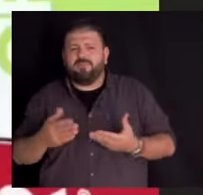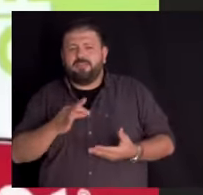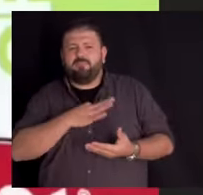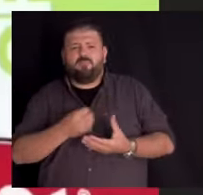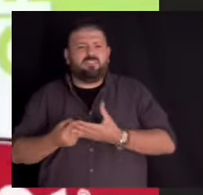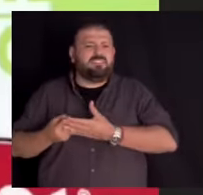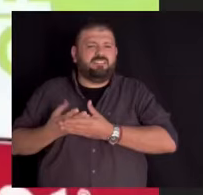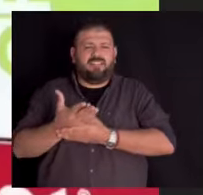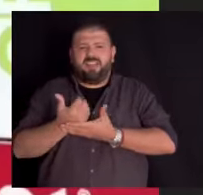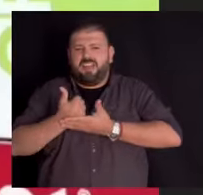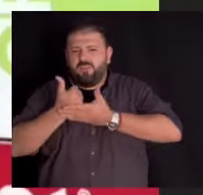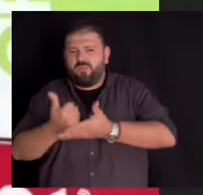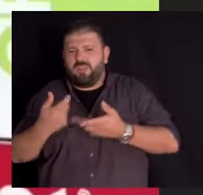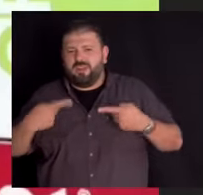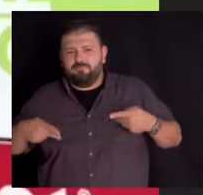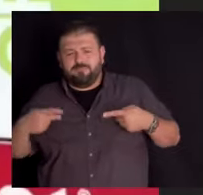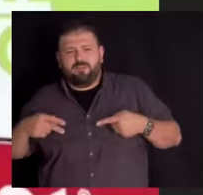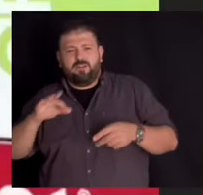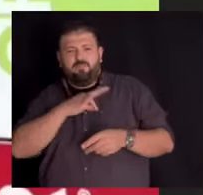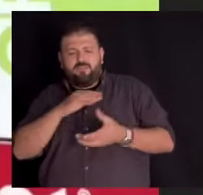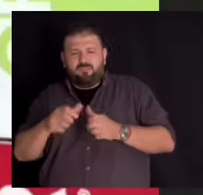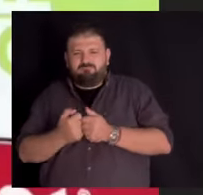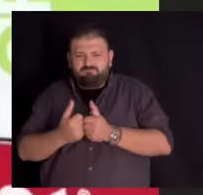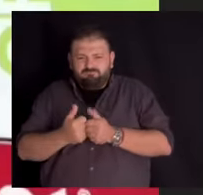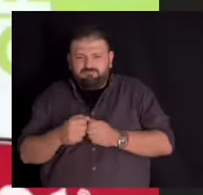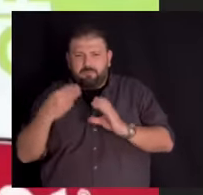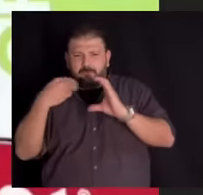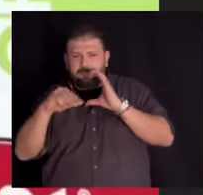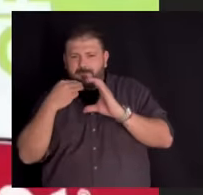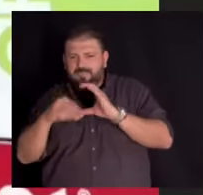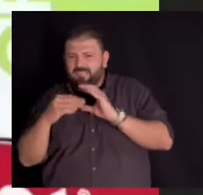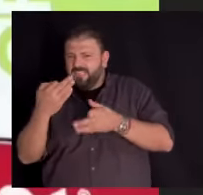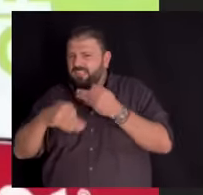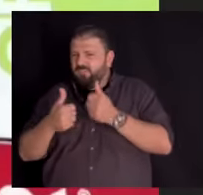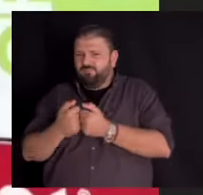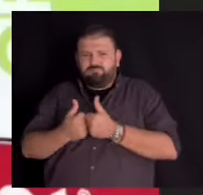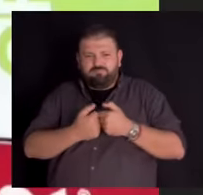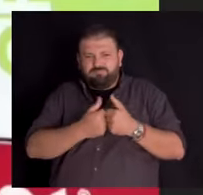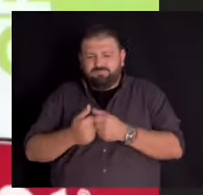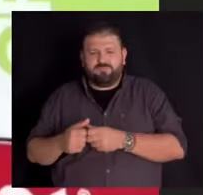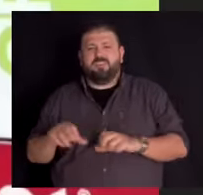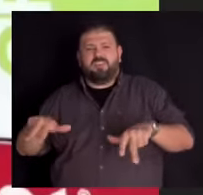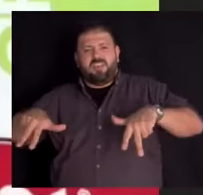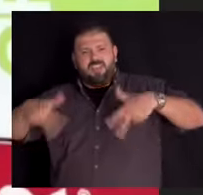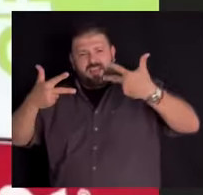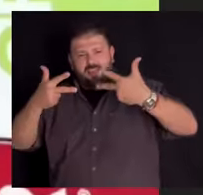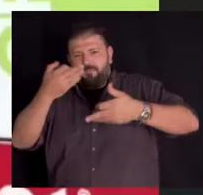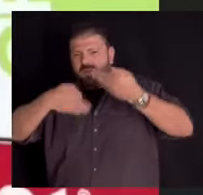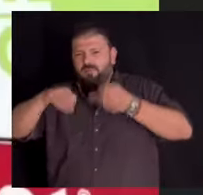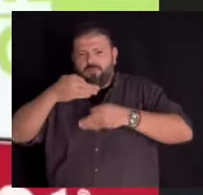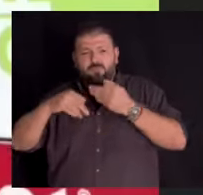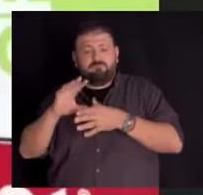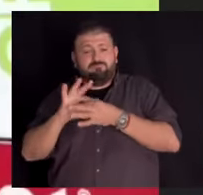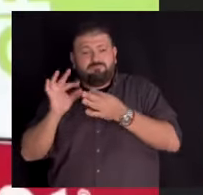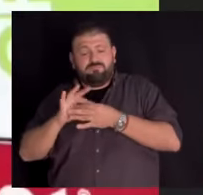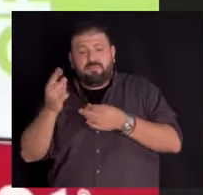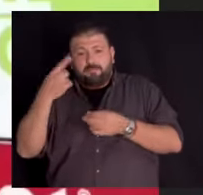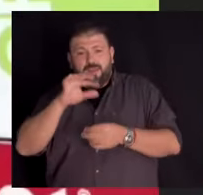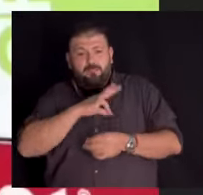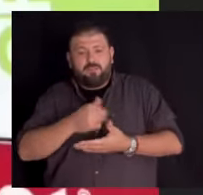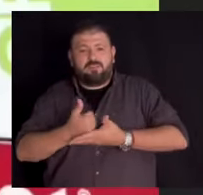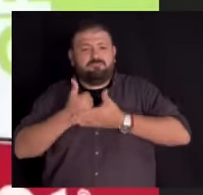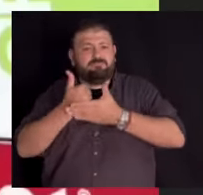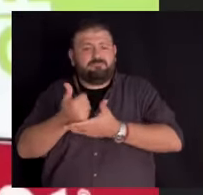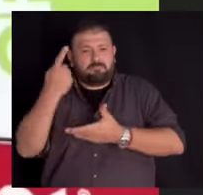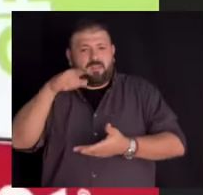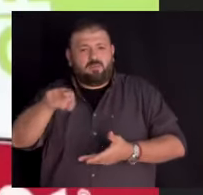que se deje, voy a hablarle por teléfono a todos mis amigos, conocidos, en fin, hacer un plan de prospectos, etcétera, van a ver que eso te va a llevar al